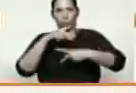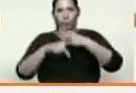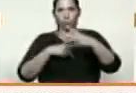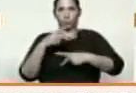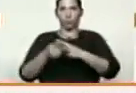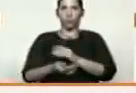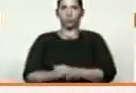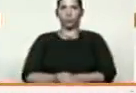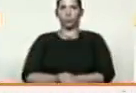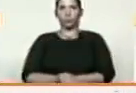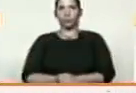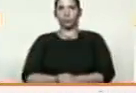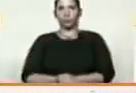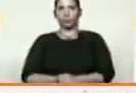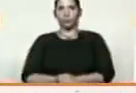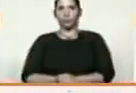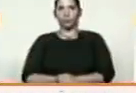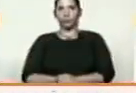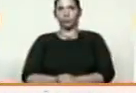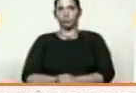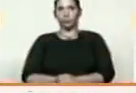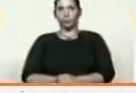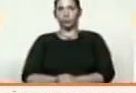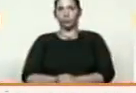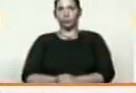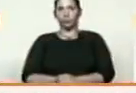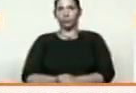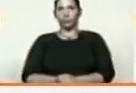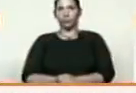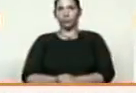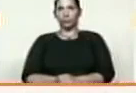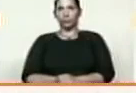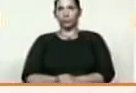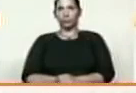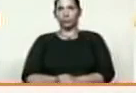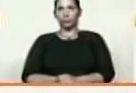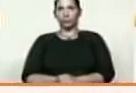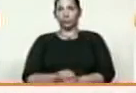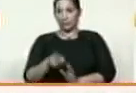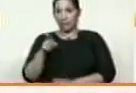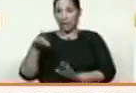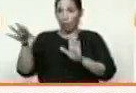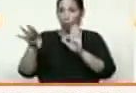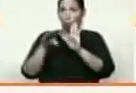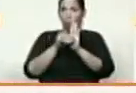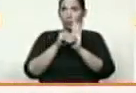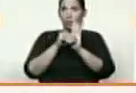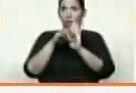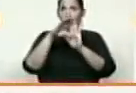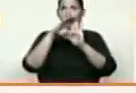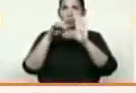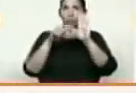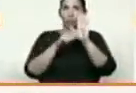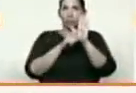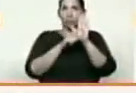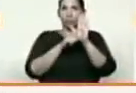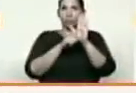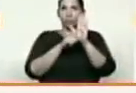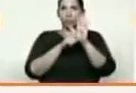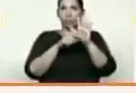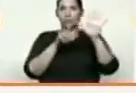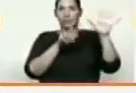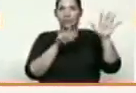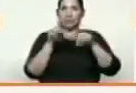ella. Muy grave. Esa es una copia de la Constitución del